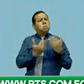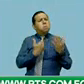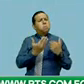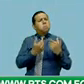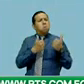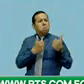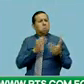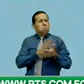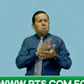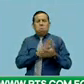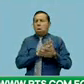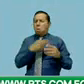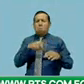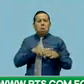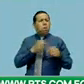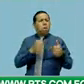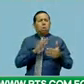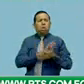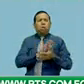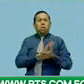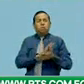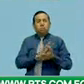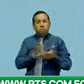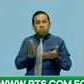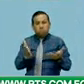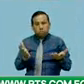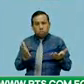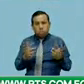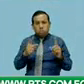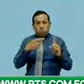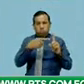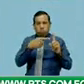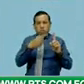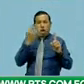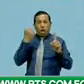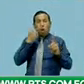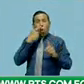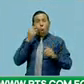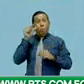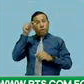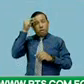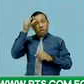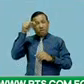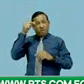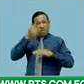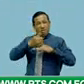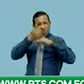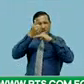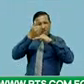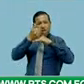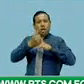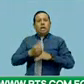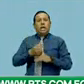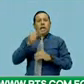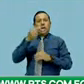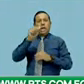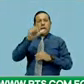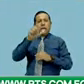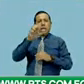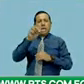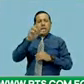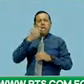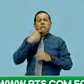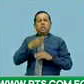República, Rafael Correa. Esto debido a que el general Jorge Gabela denunció en su momento las irregularidades en la compra de dichos